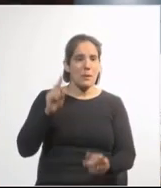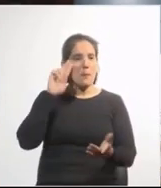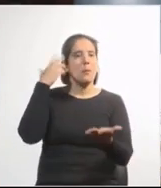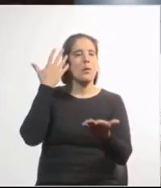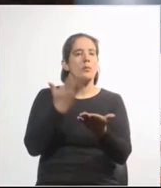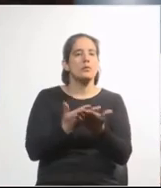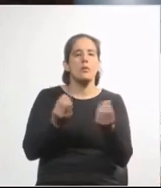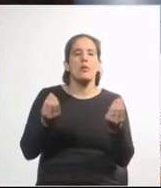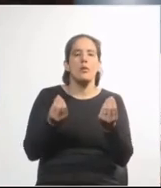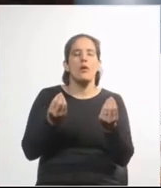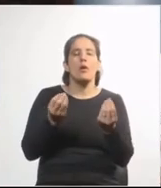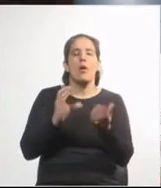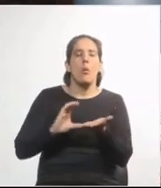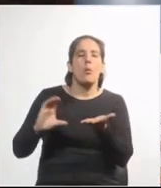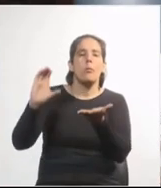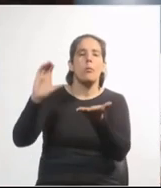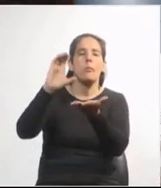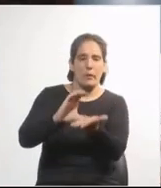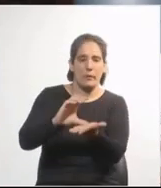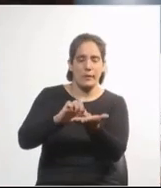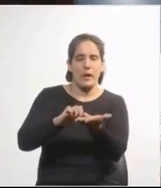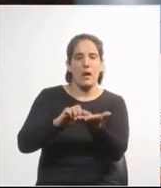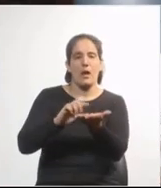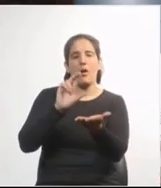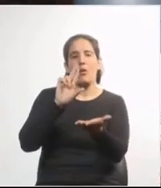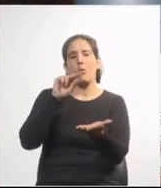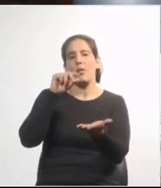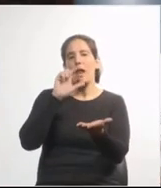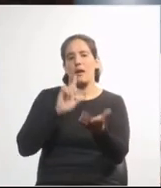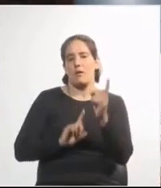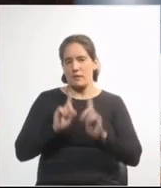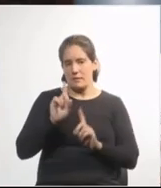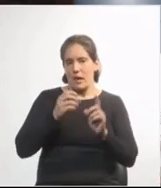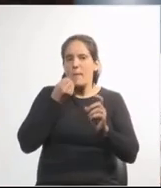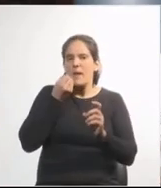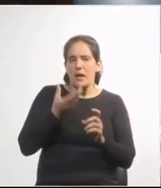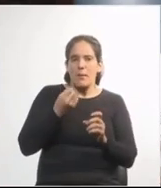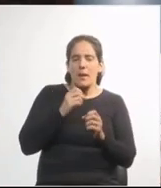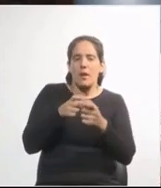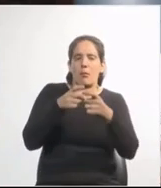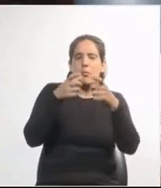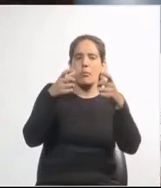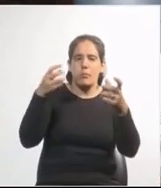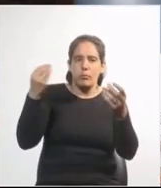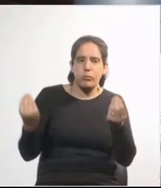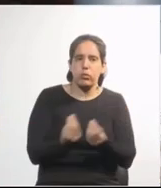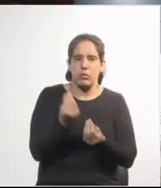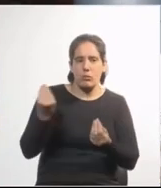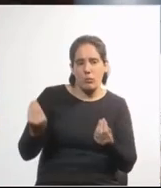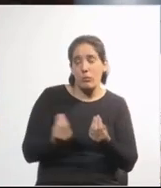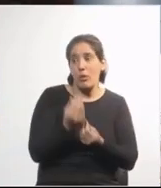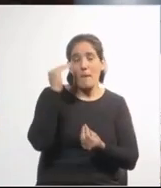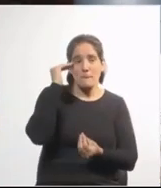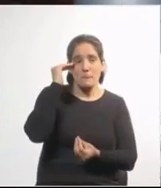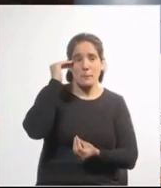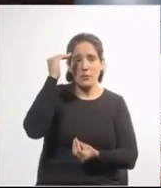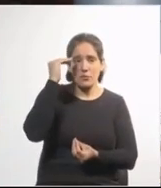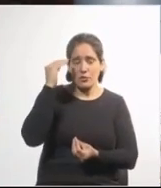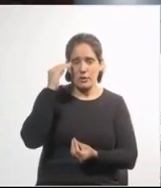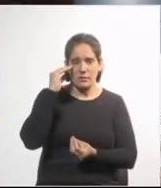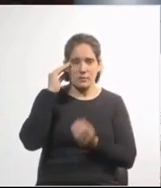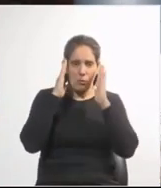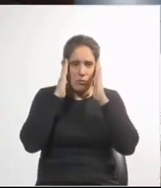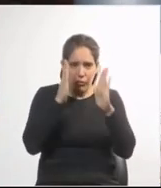Propusimos incrementar los recursos destinados a la UDELAR para la ampliación del ingreso de docentes al régimen de